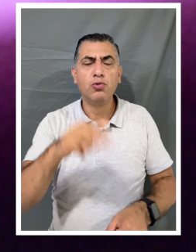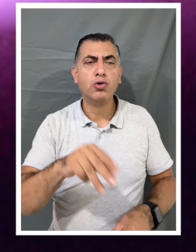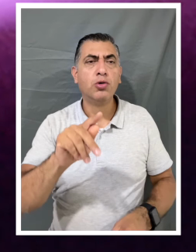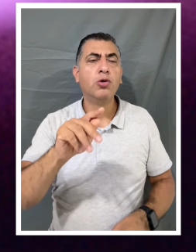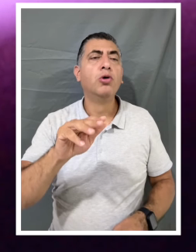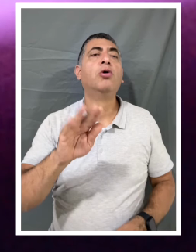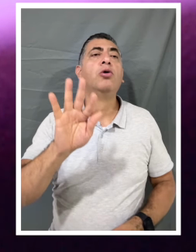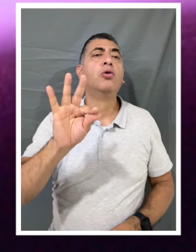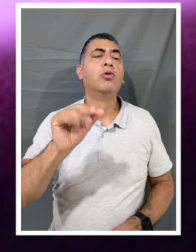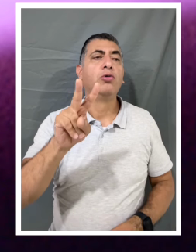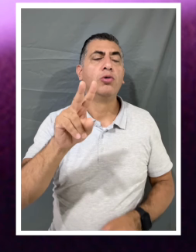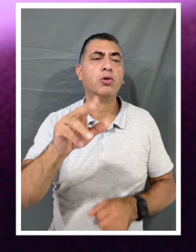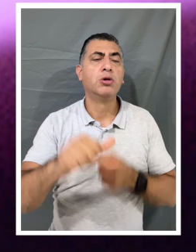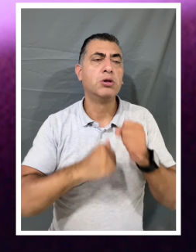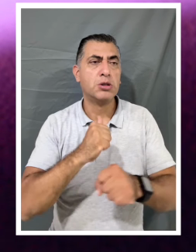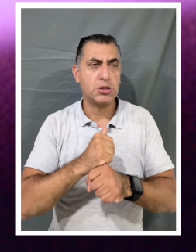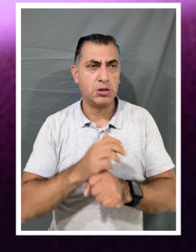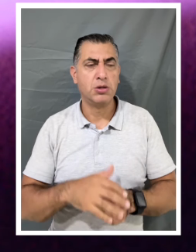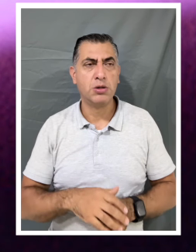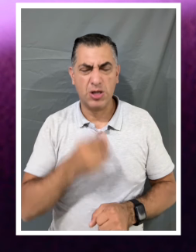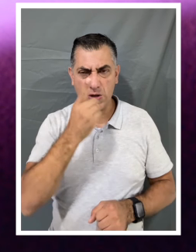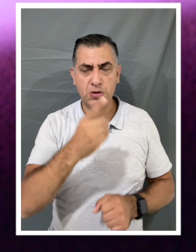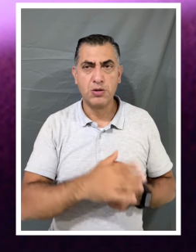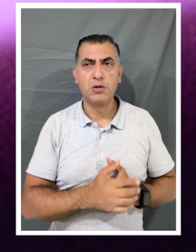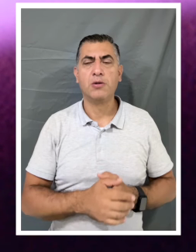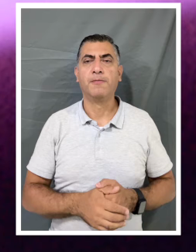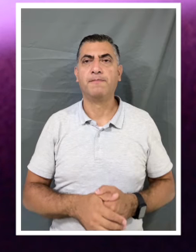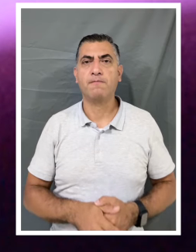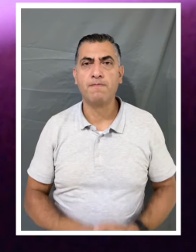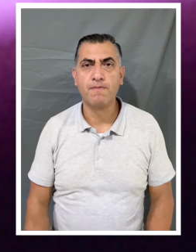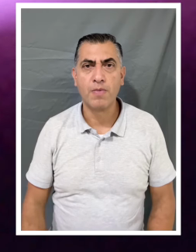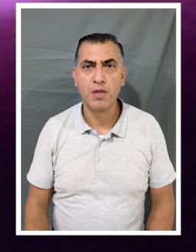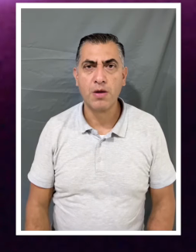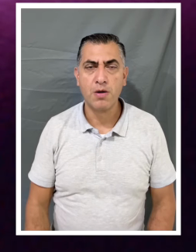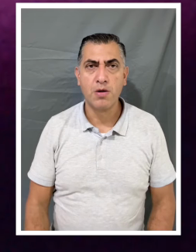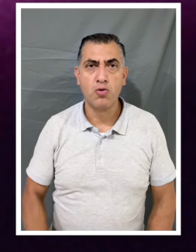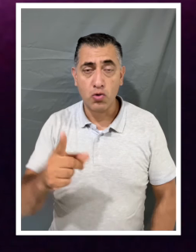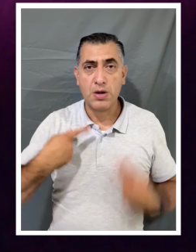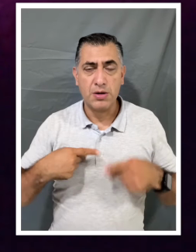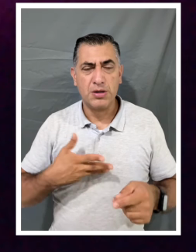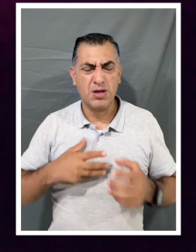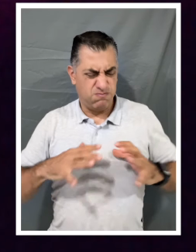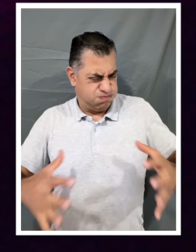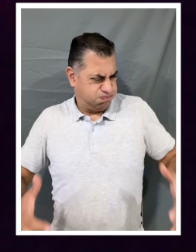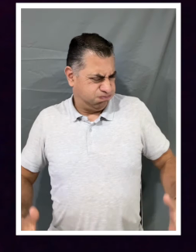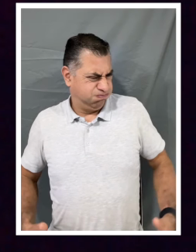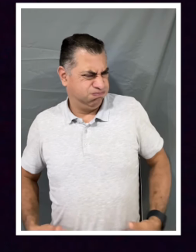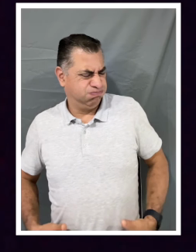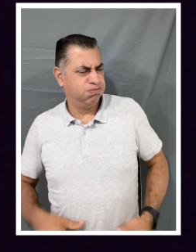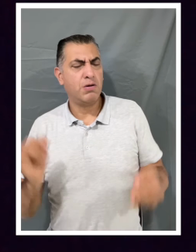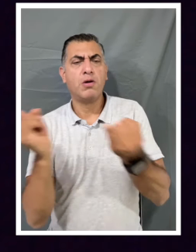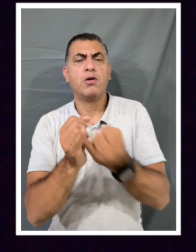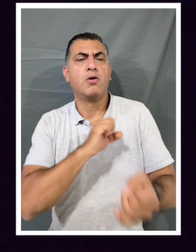años por obesidad y ella defendía esto Ella dijo la frase siguiente alguien que tiene obesidad mórbida es igual